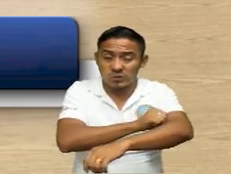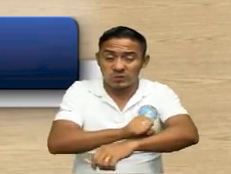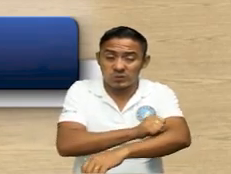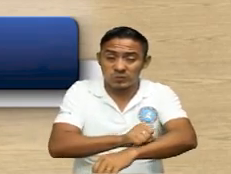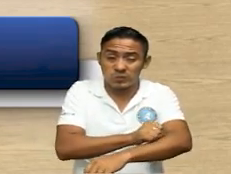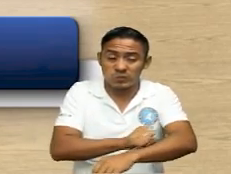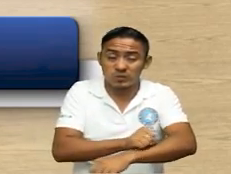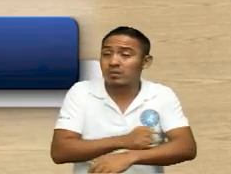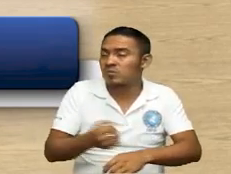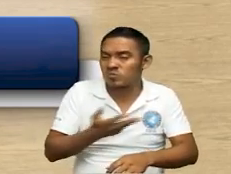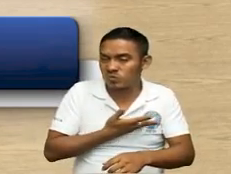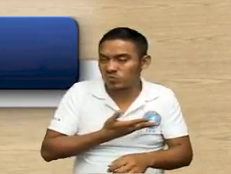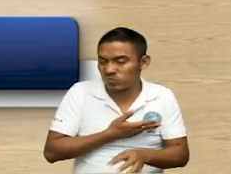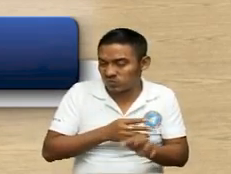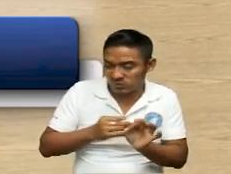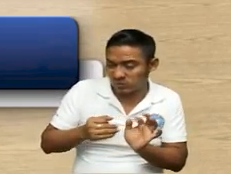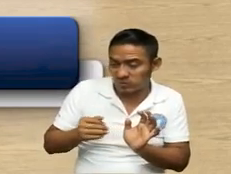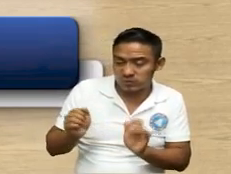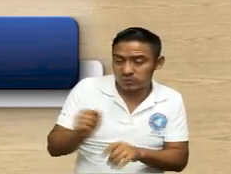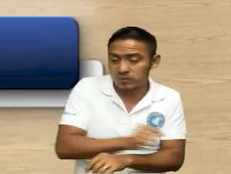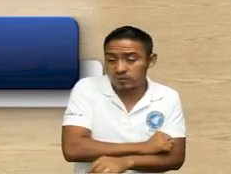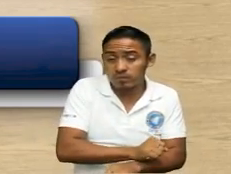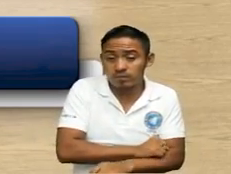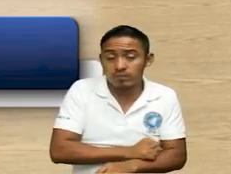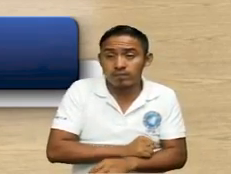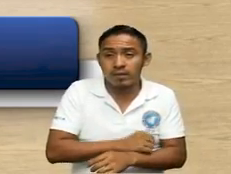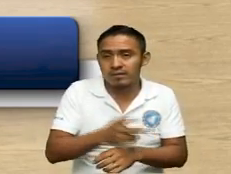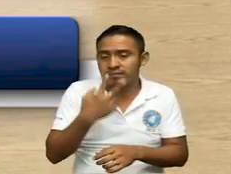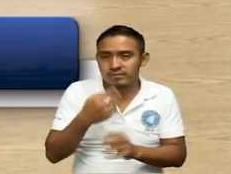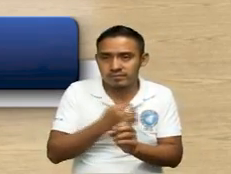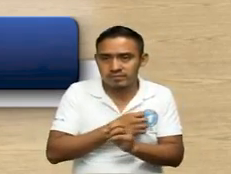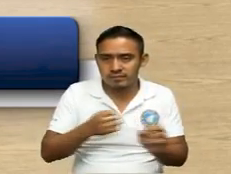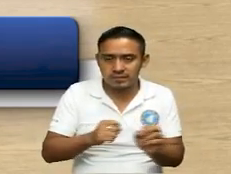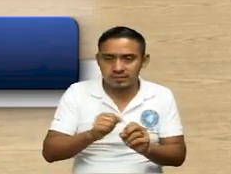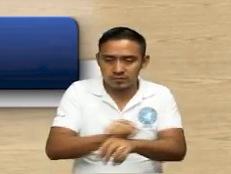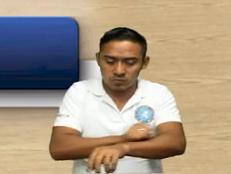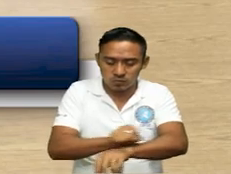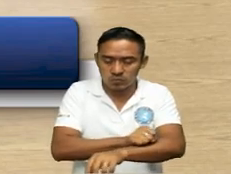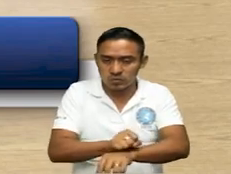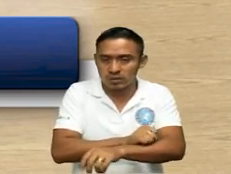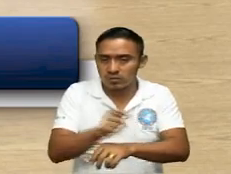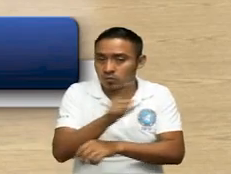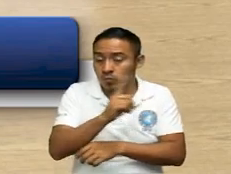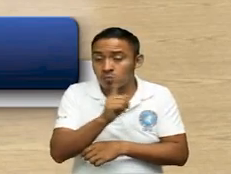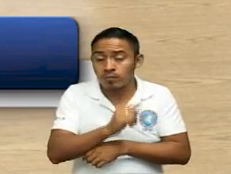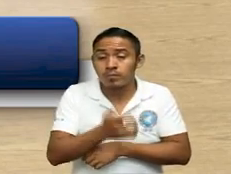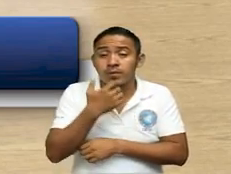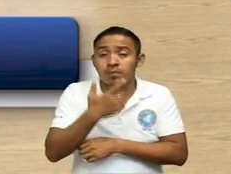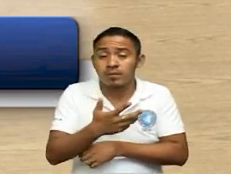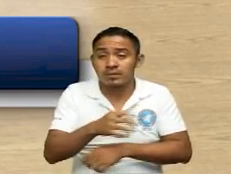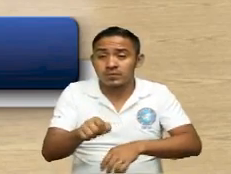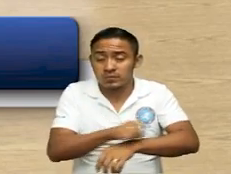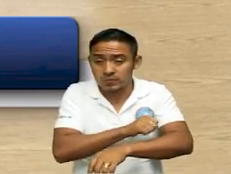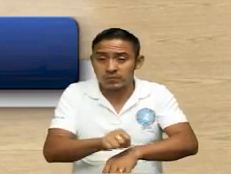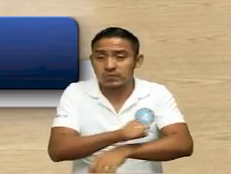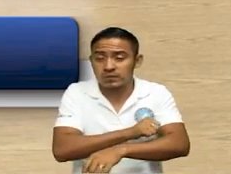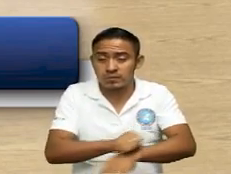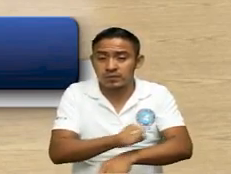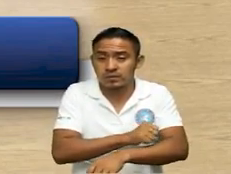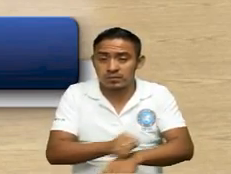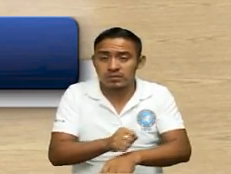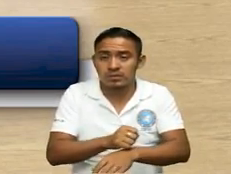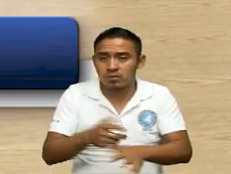agrada usar paste, nosotros los dermatólogos no recomendamos paste en ningún área del cuerpo porque causa fricción y eso barre toda la flora